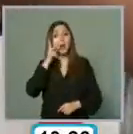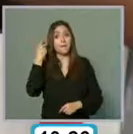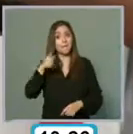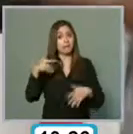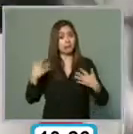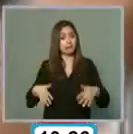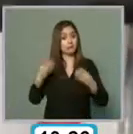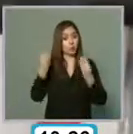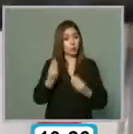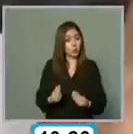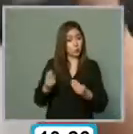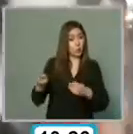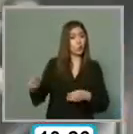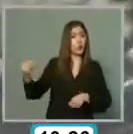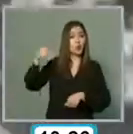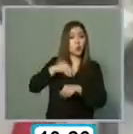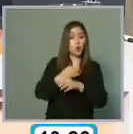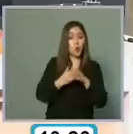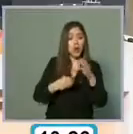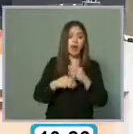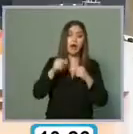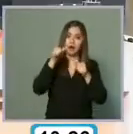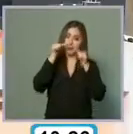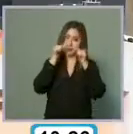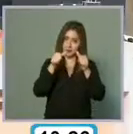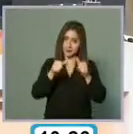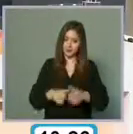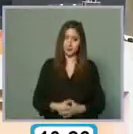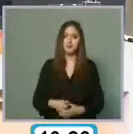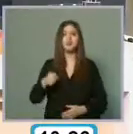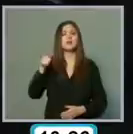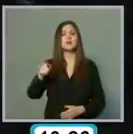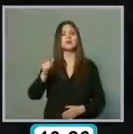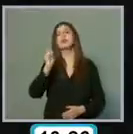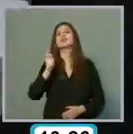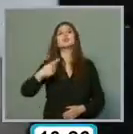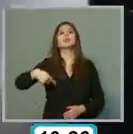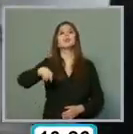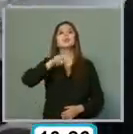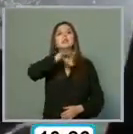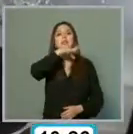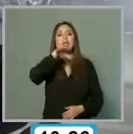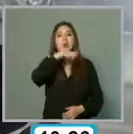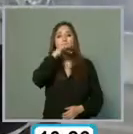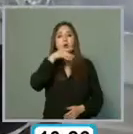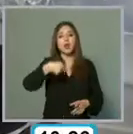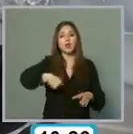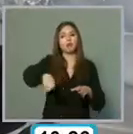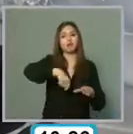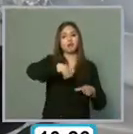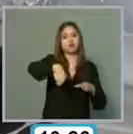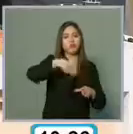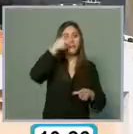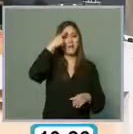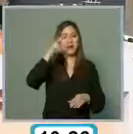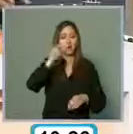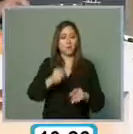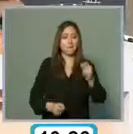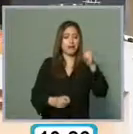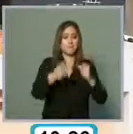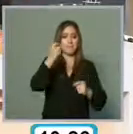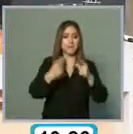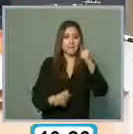primero Ok. que vamos a hacer va a ser sofreír nuestra cebolla. Me voy ¿Te de ayudo este con lado eso? para que no brinque, por favor, Andrés. De Pero este yo con lado- palita, porque exactamente, esa no te la vamos a voy a